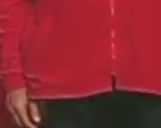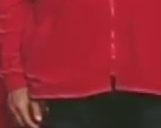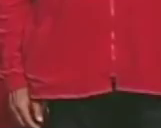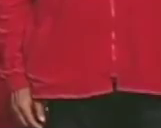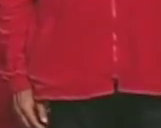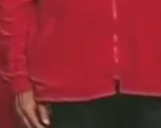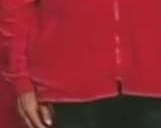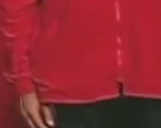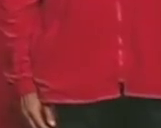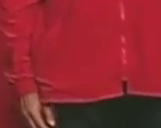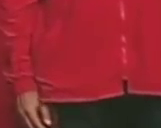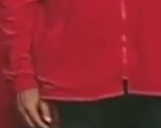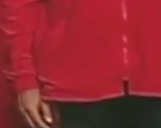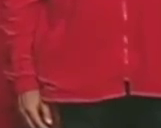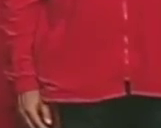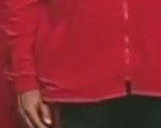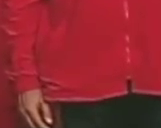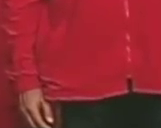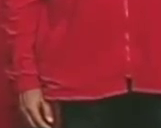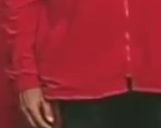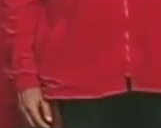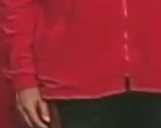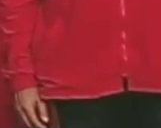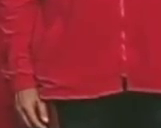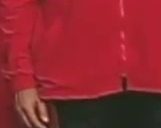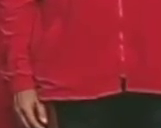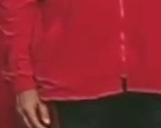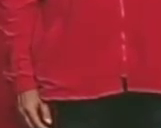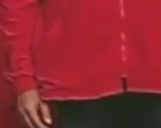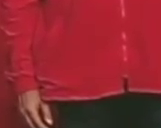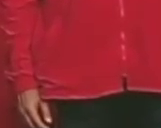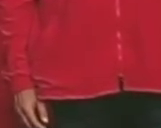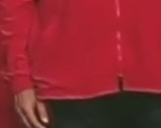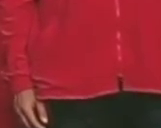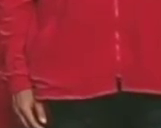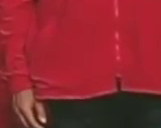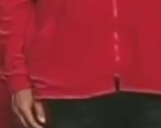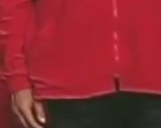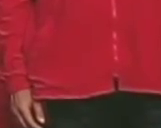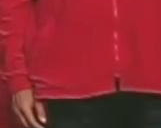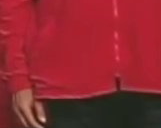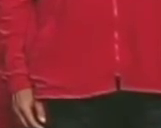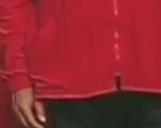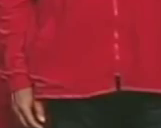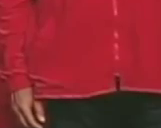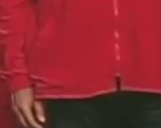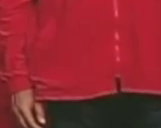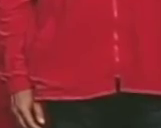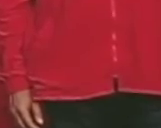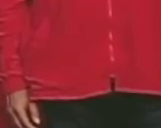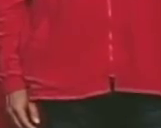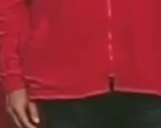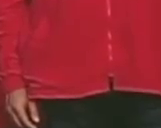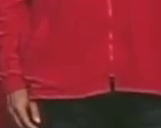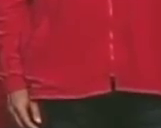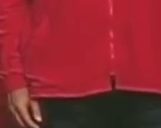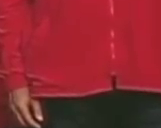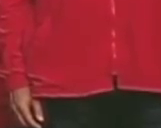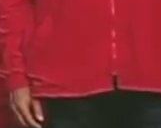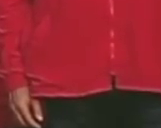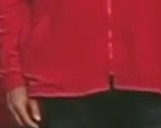una mayoría contundente para llevar adelante un plan de independencia